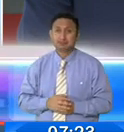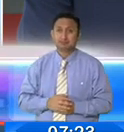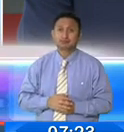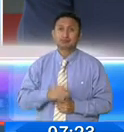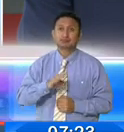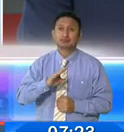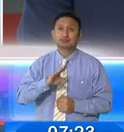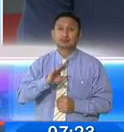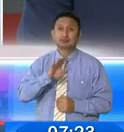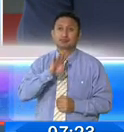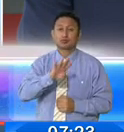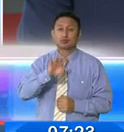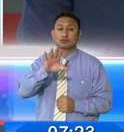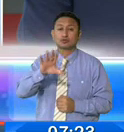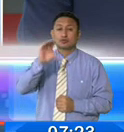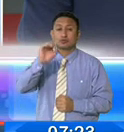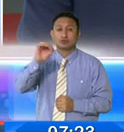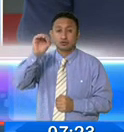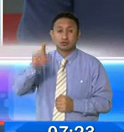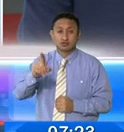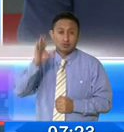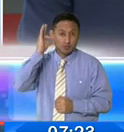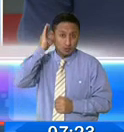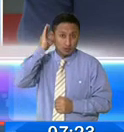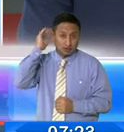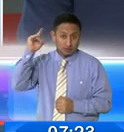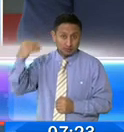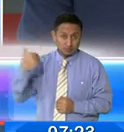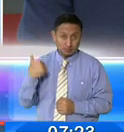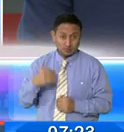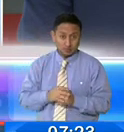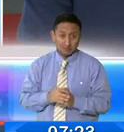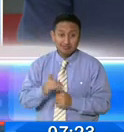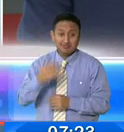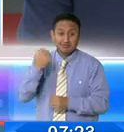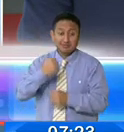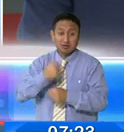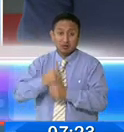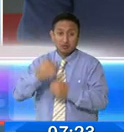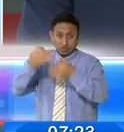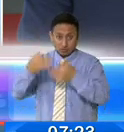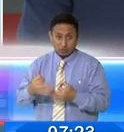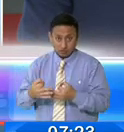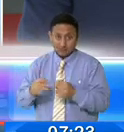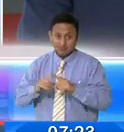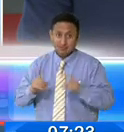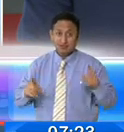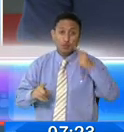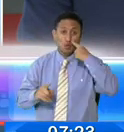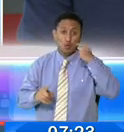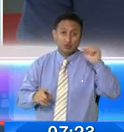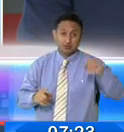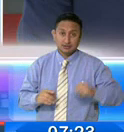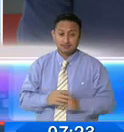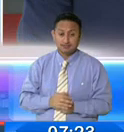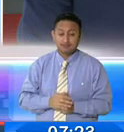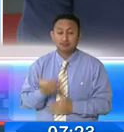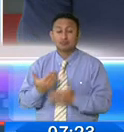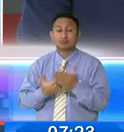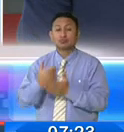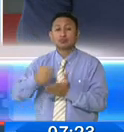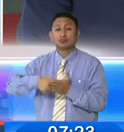Un 45% de las mujeres no tiene acceso al empleo formal en relación a lo que tienen los hombres. Los nuevos contratos se están